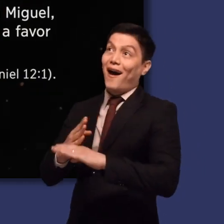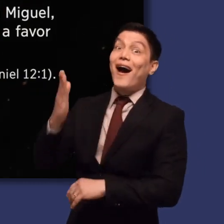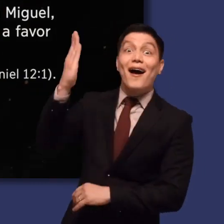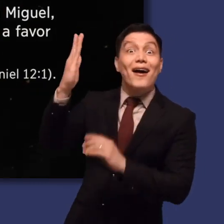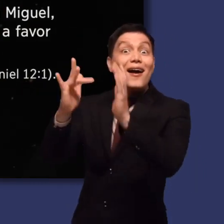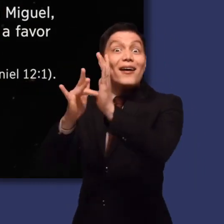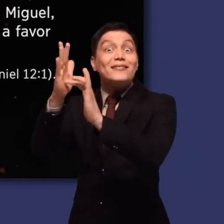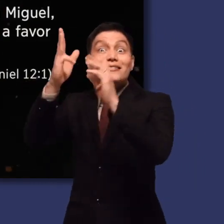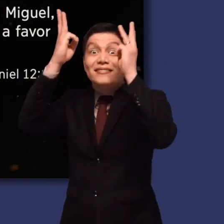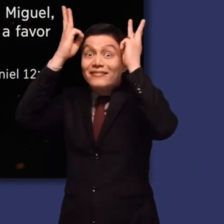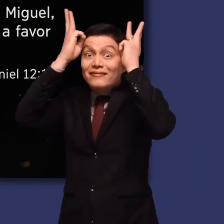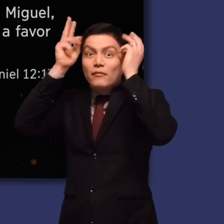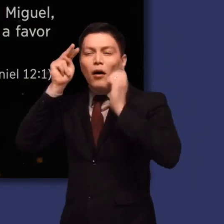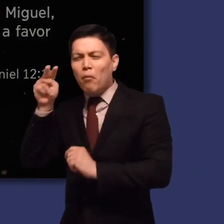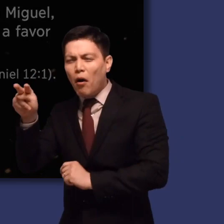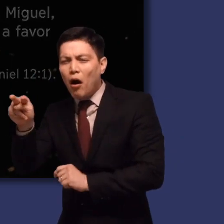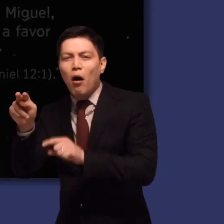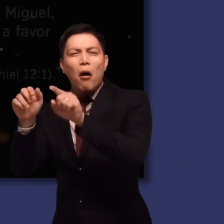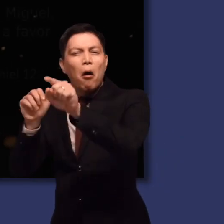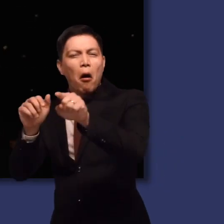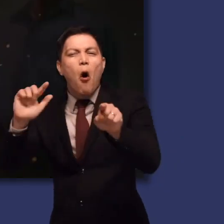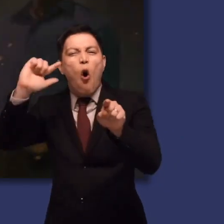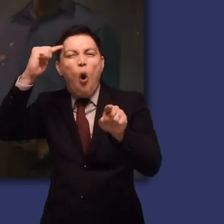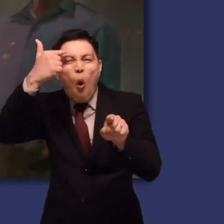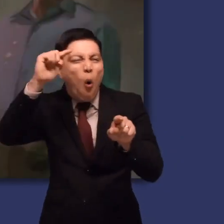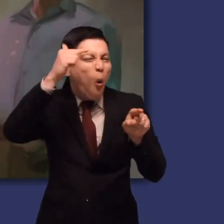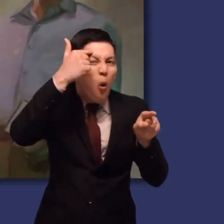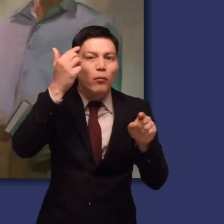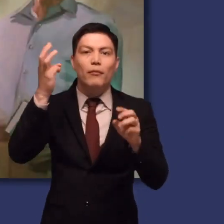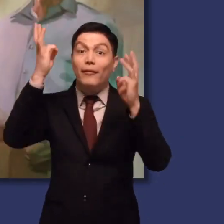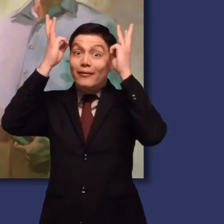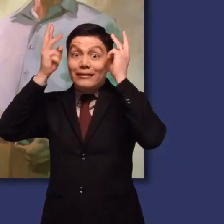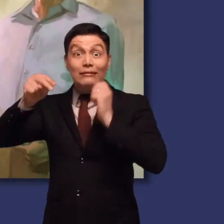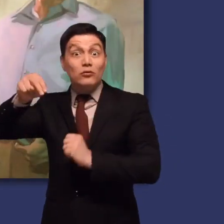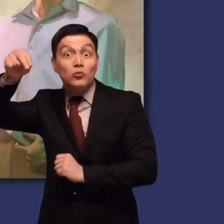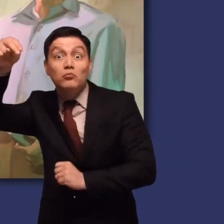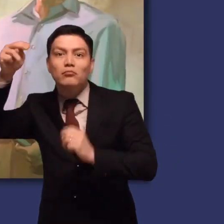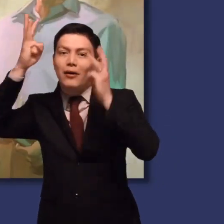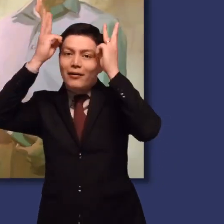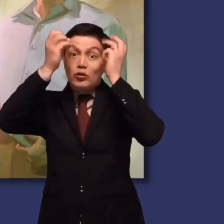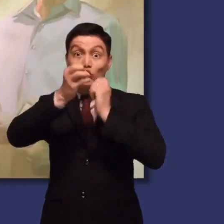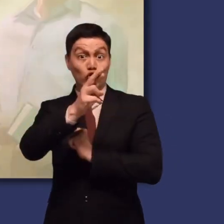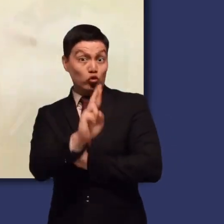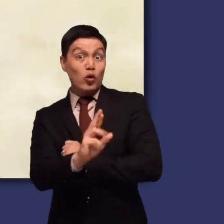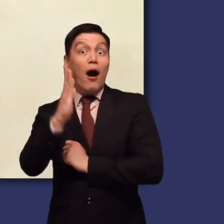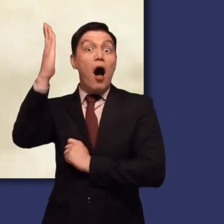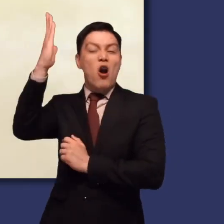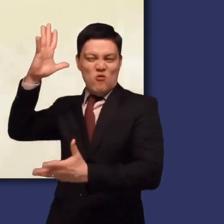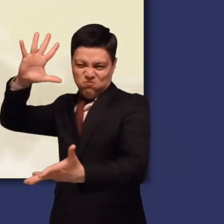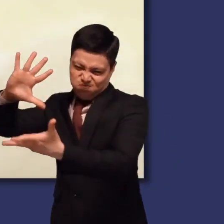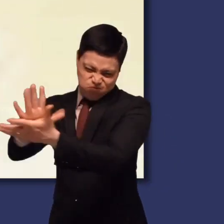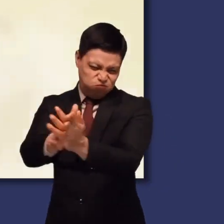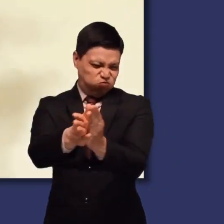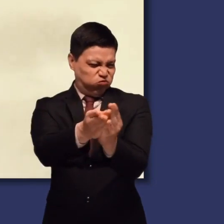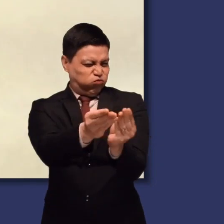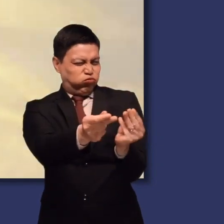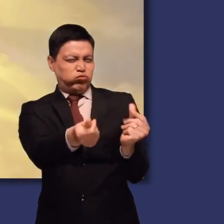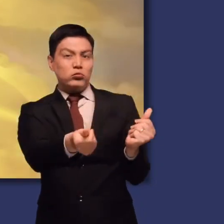Nuestro Rey Jesucristo es más poderoso que cualquier gobierno humano. Muy